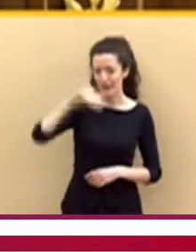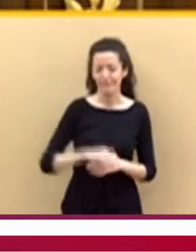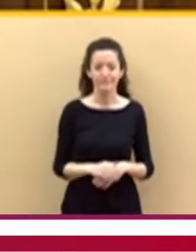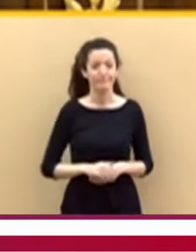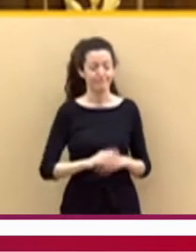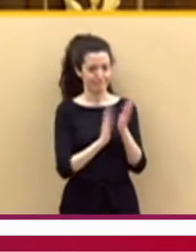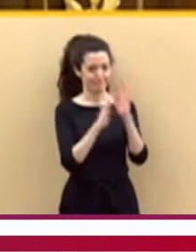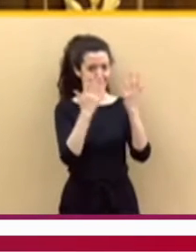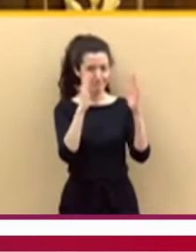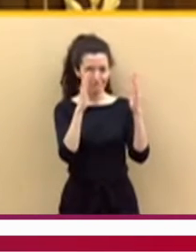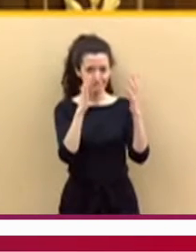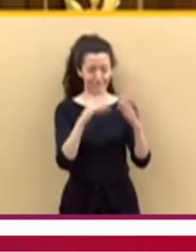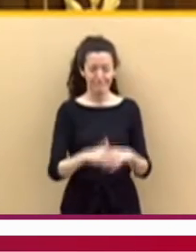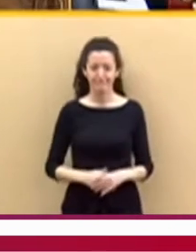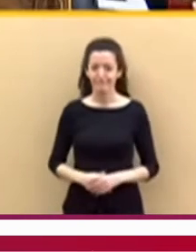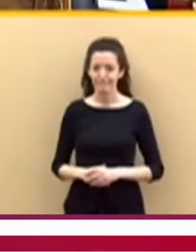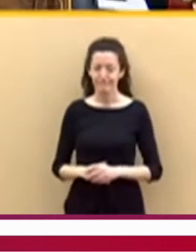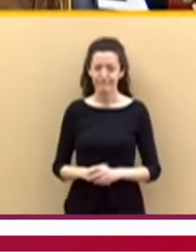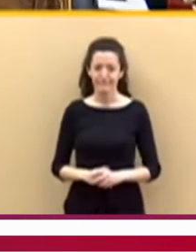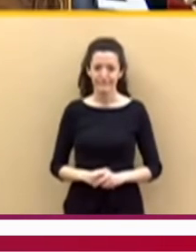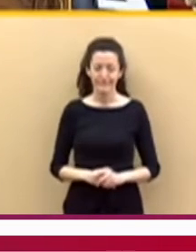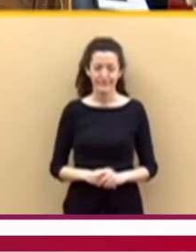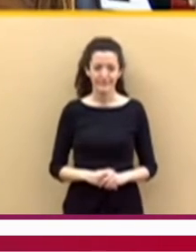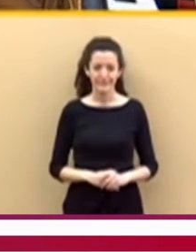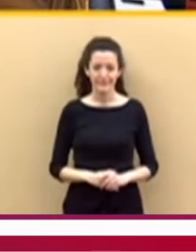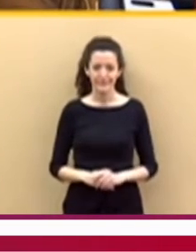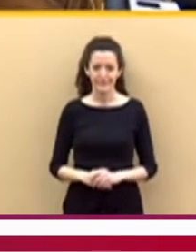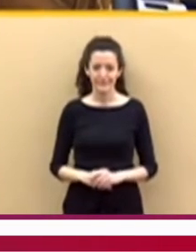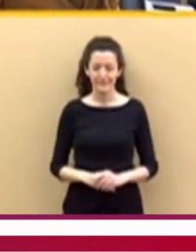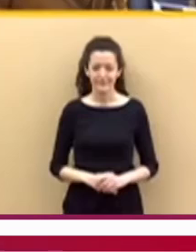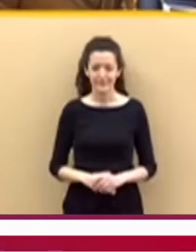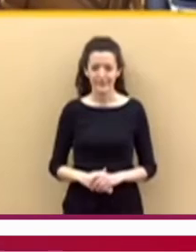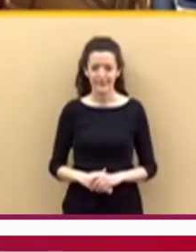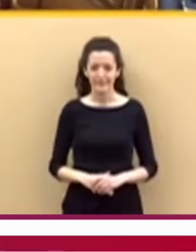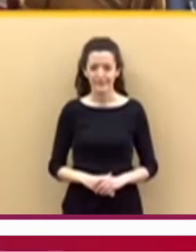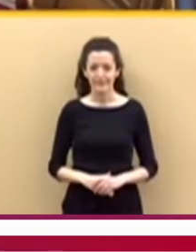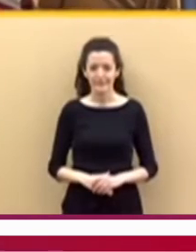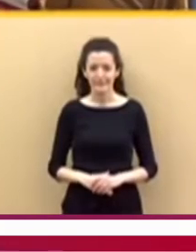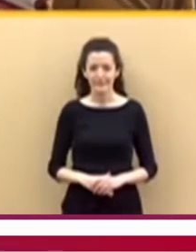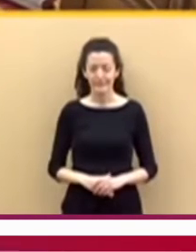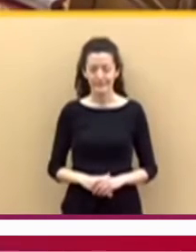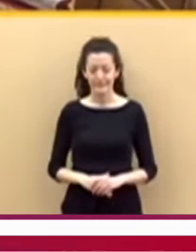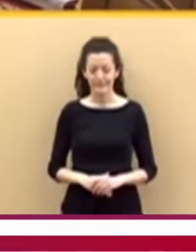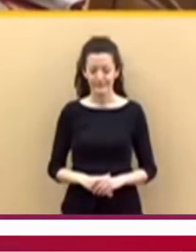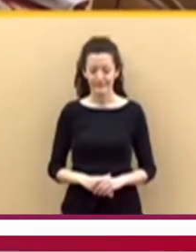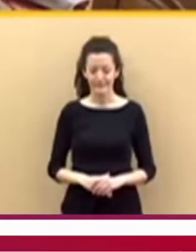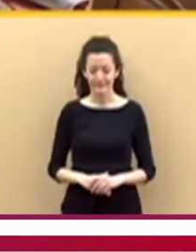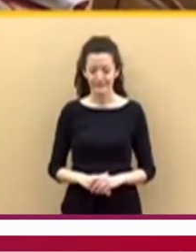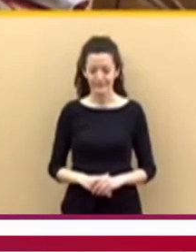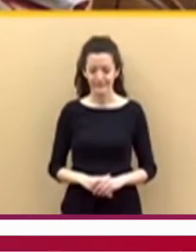ocurre es que en mayo ya vamos a estar, o van a estar, ¿no? Pensando en la temporada de verano. Hay que salvar el verano.